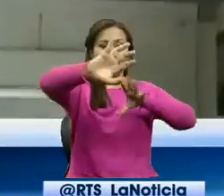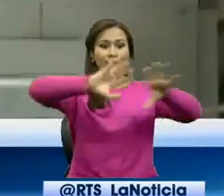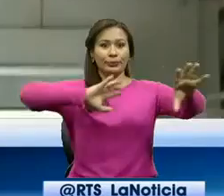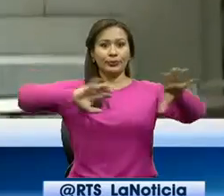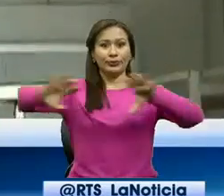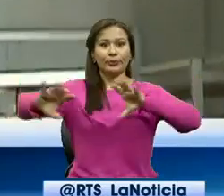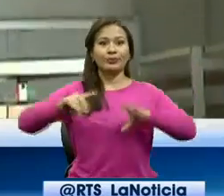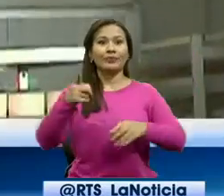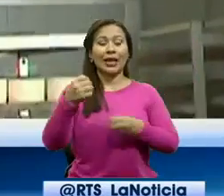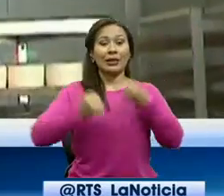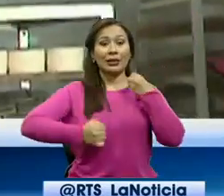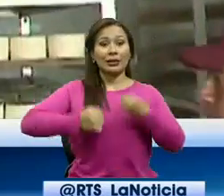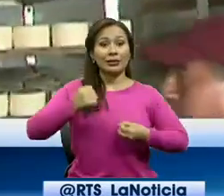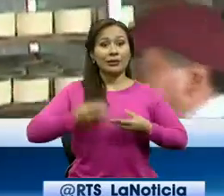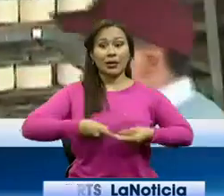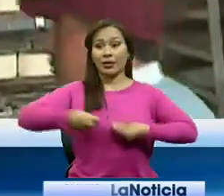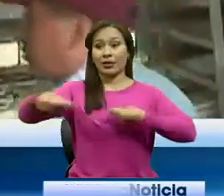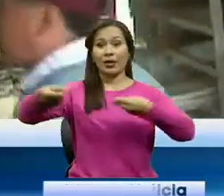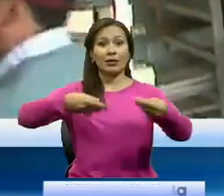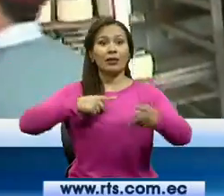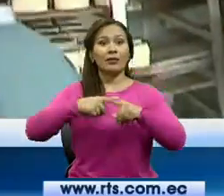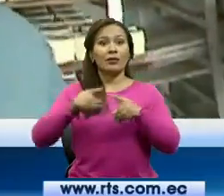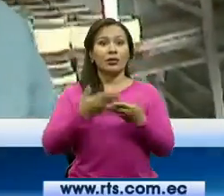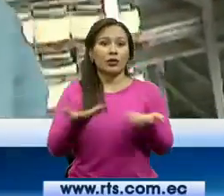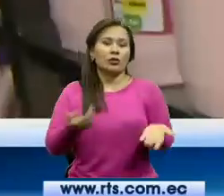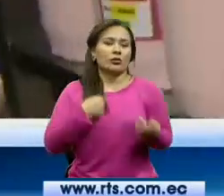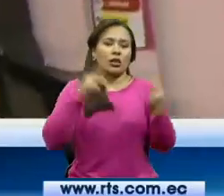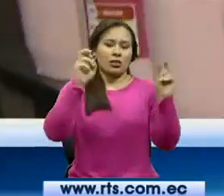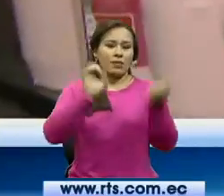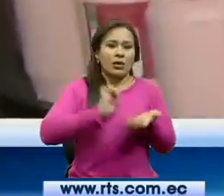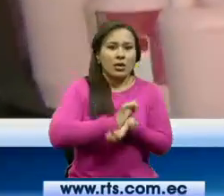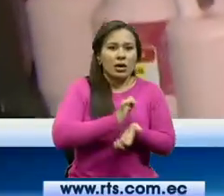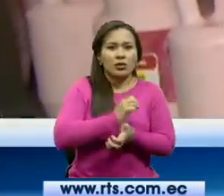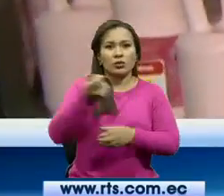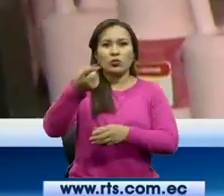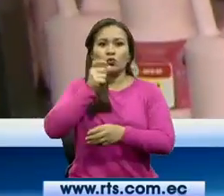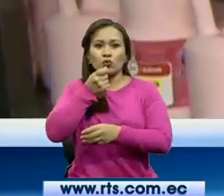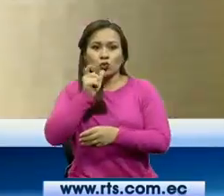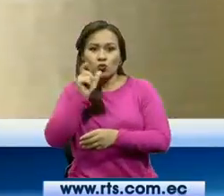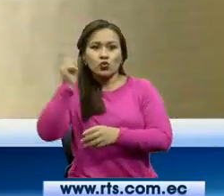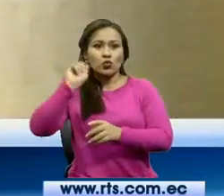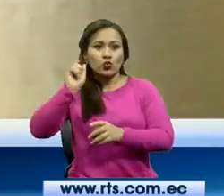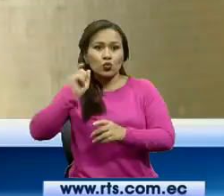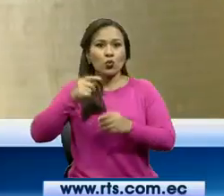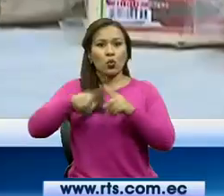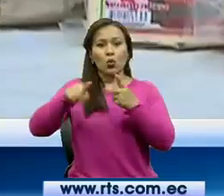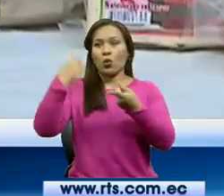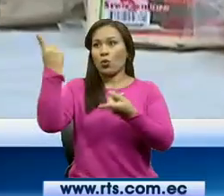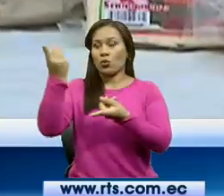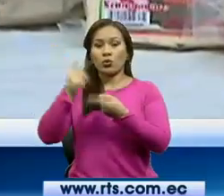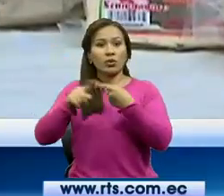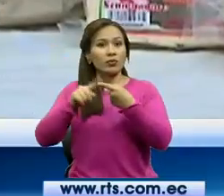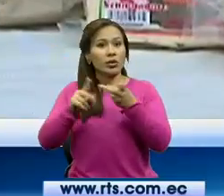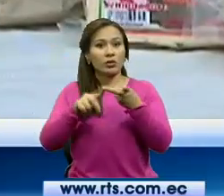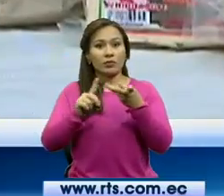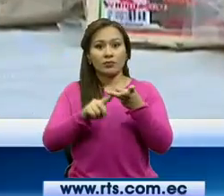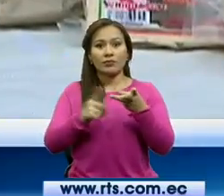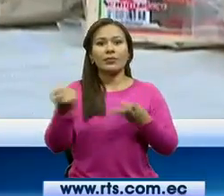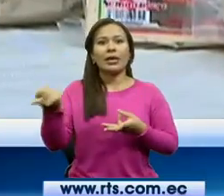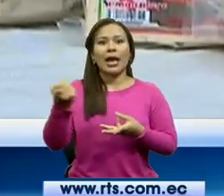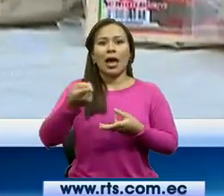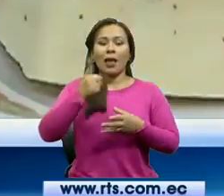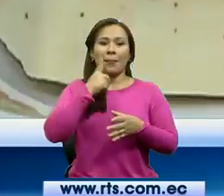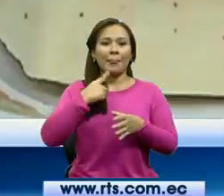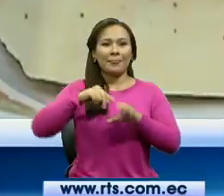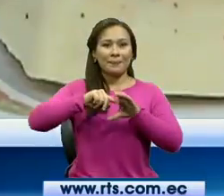se distribuye la leche a los diferentes productos que vamos a hacer. Mandamos una parte al yogur, otra parte para el queso y otra parte para el